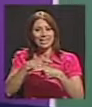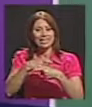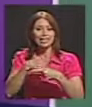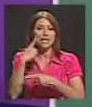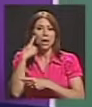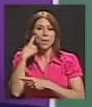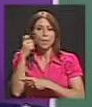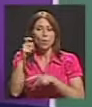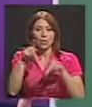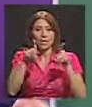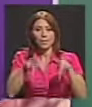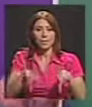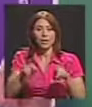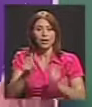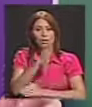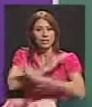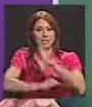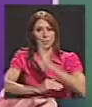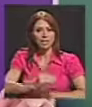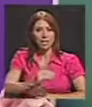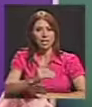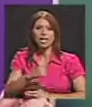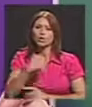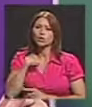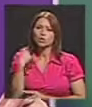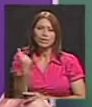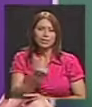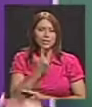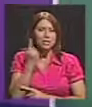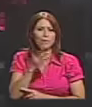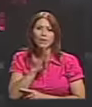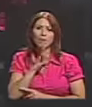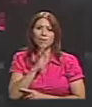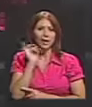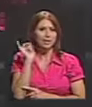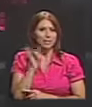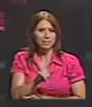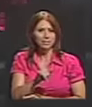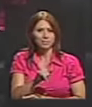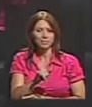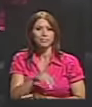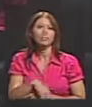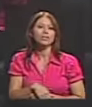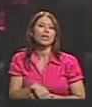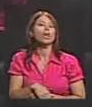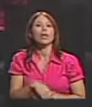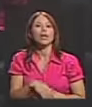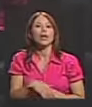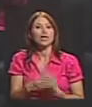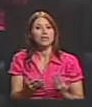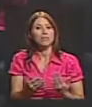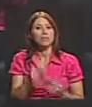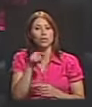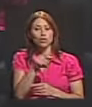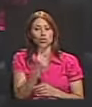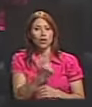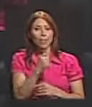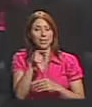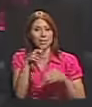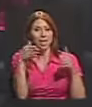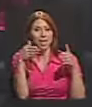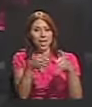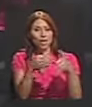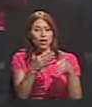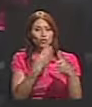individuo con discapacidad y voy a hacer siempre así no solamente lo sufre lo